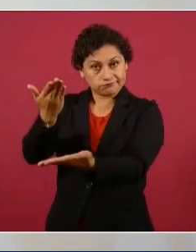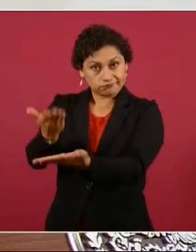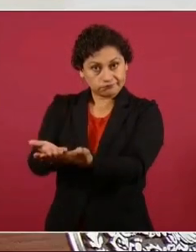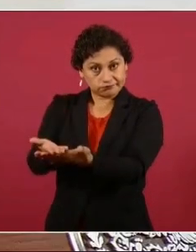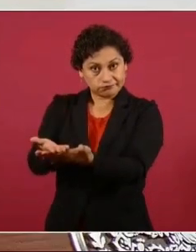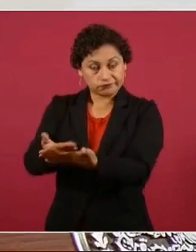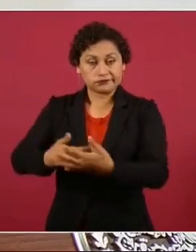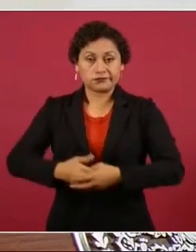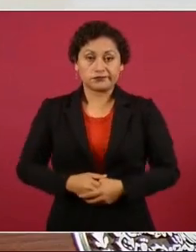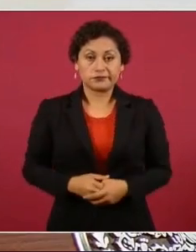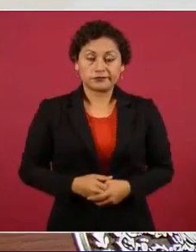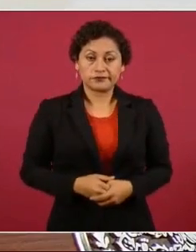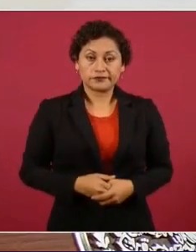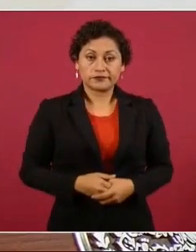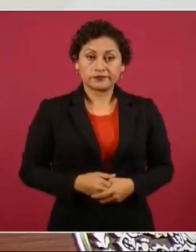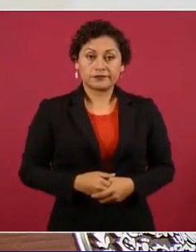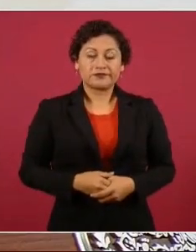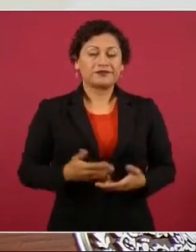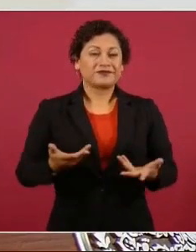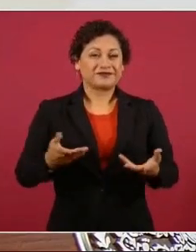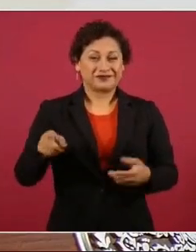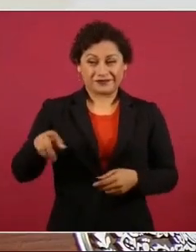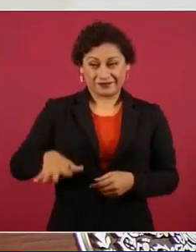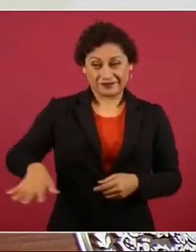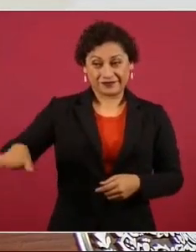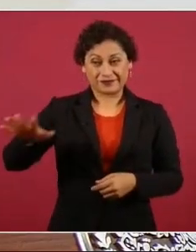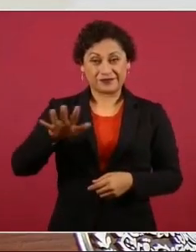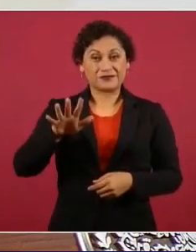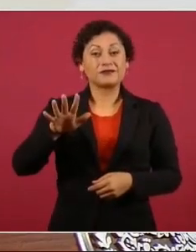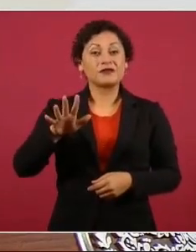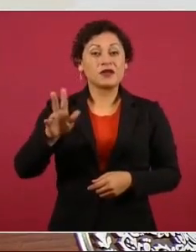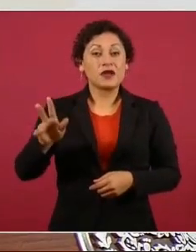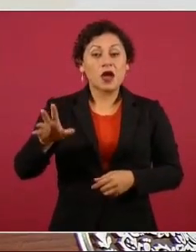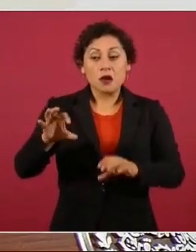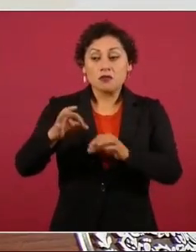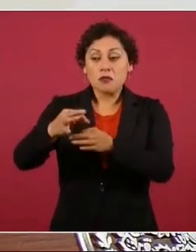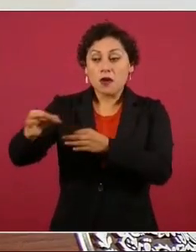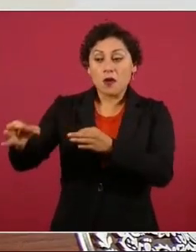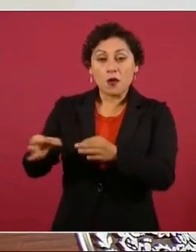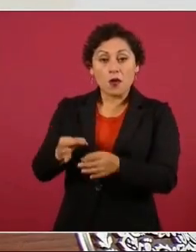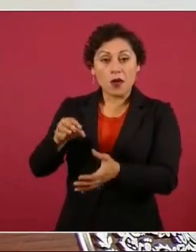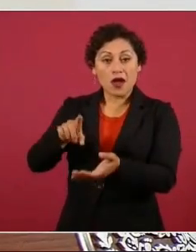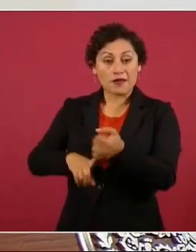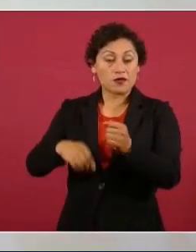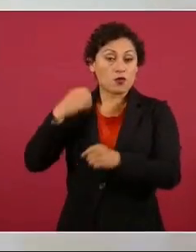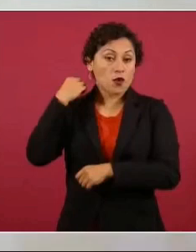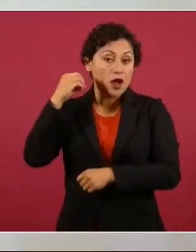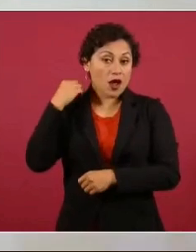No hay esa ambición al poder por el poder,